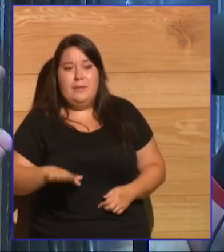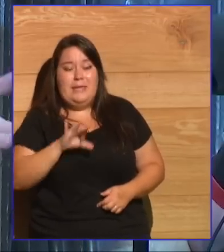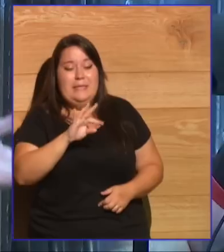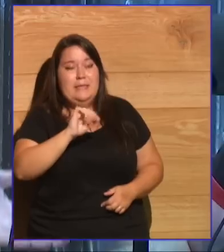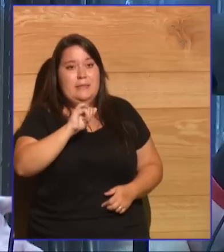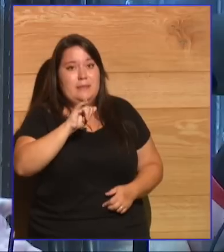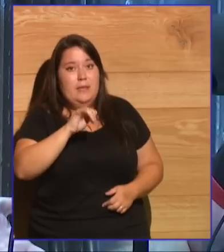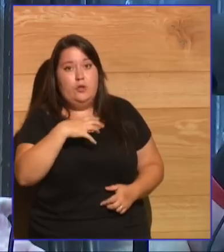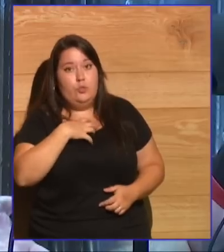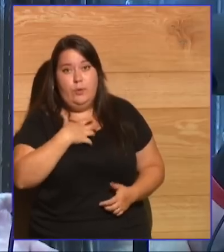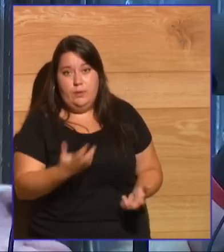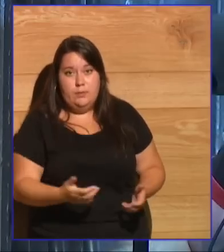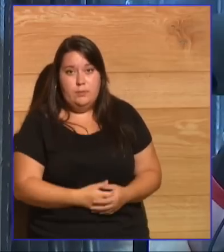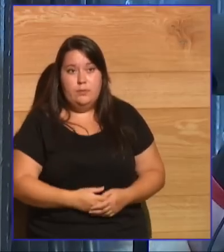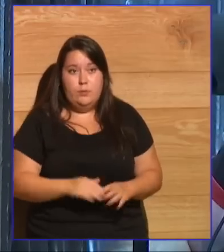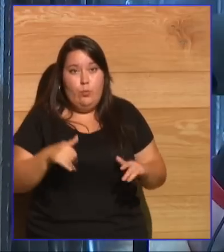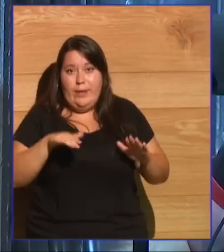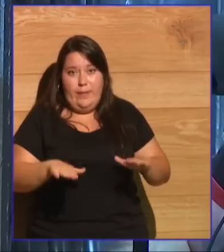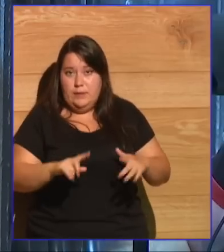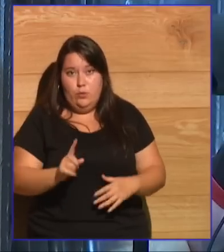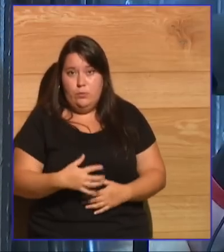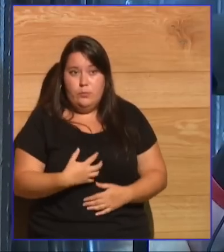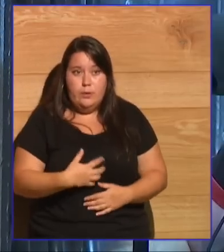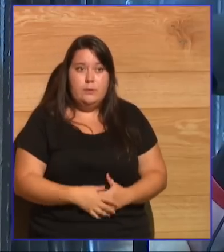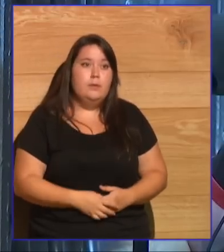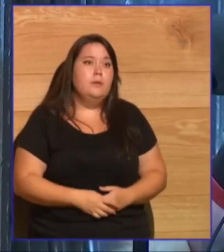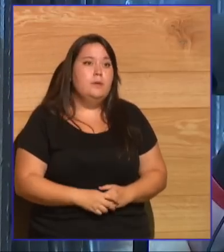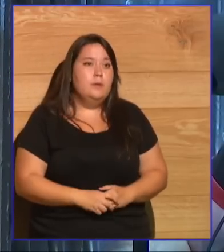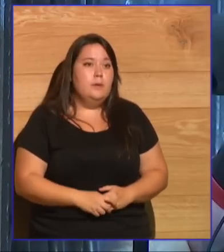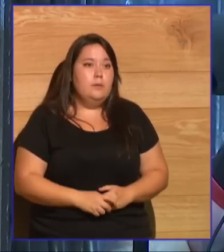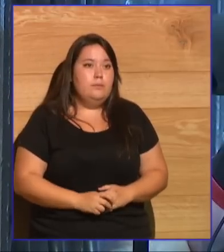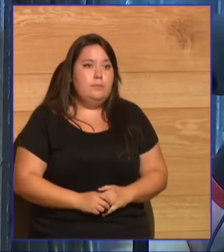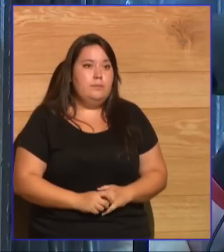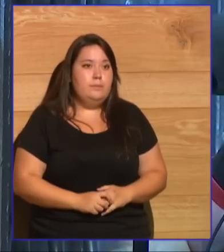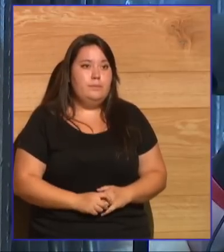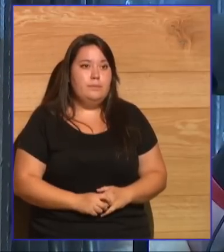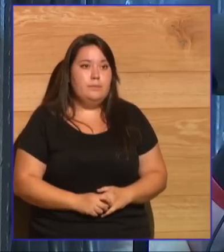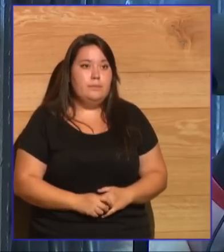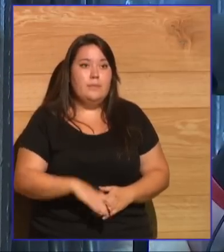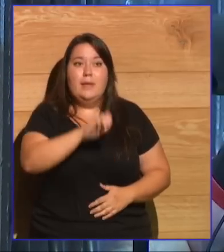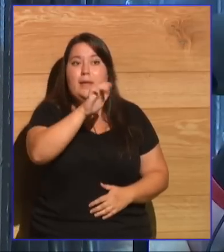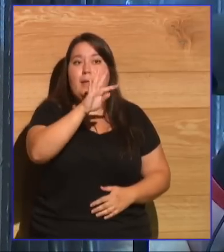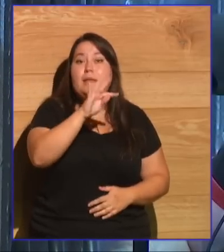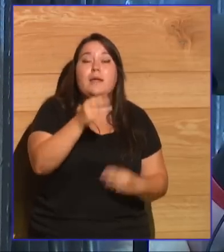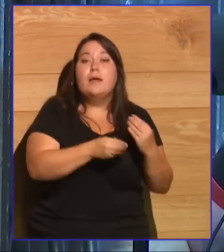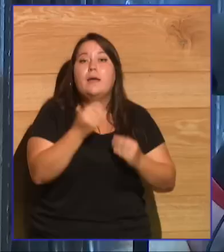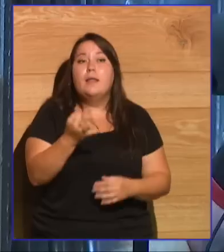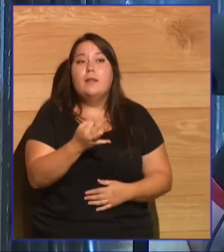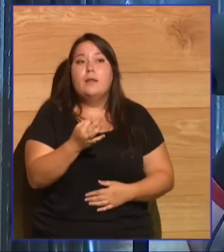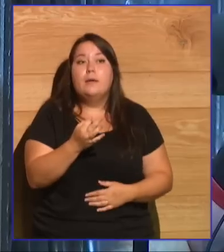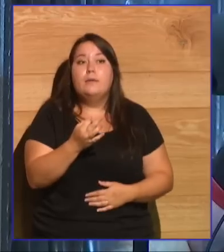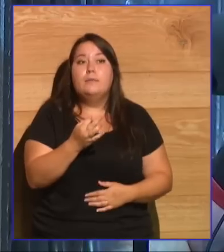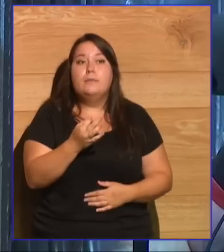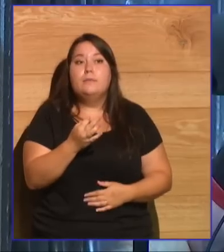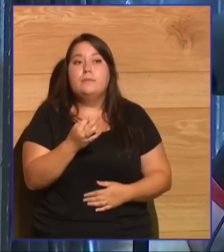y no puede ser y en ese momento lo que hace es levantar el dedo